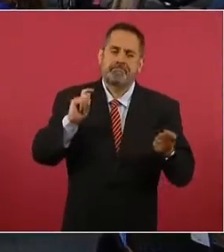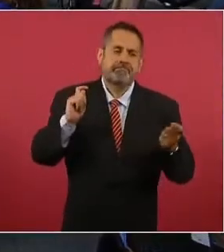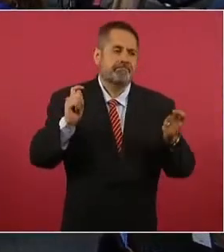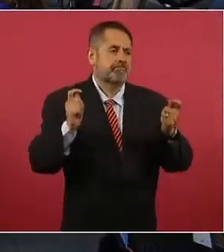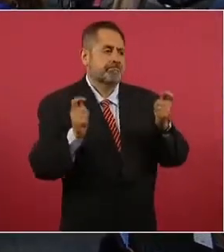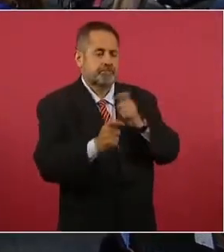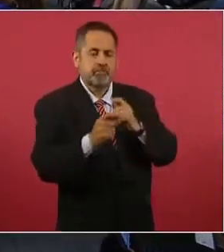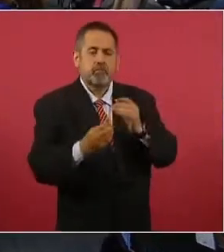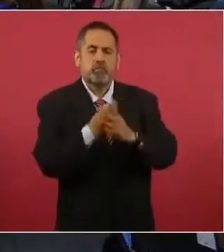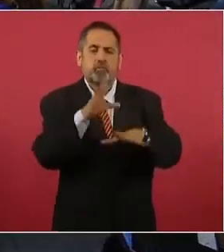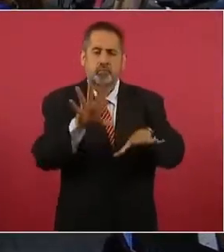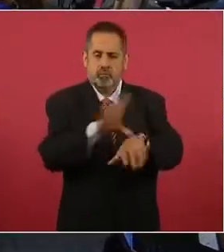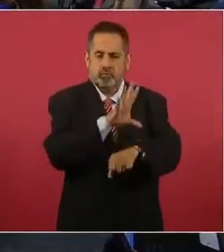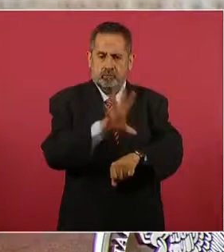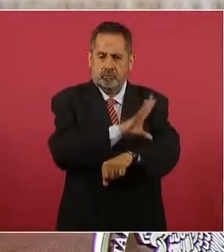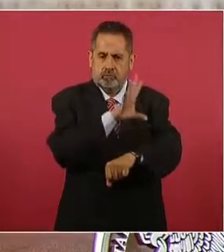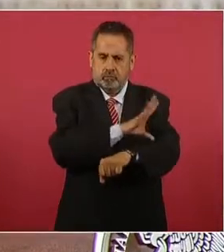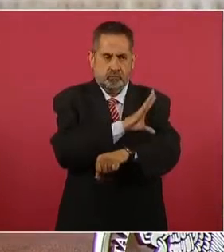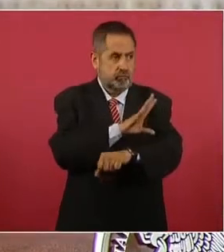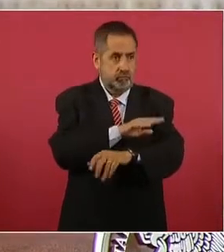hacia las energías limpias